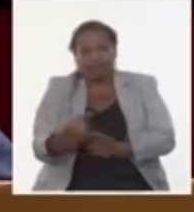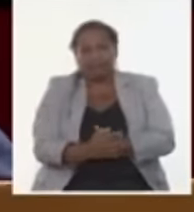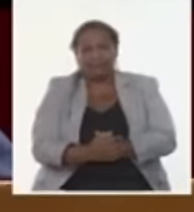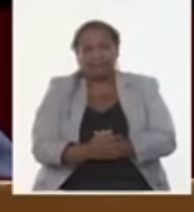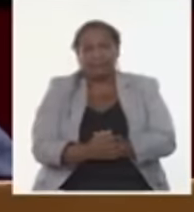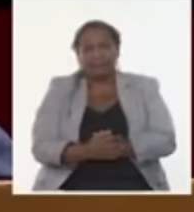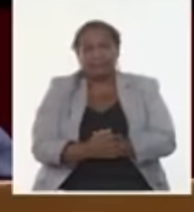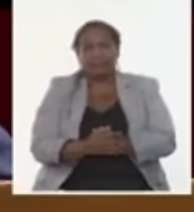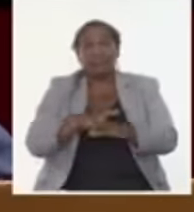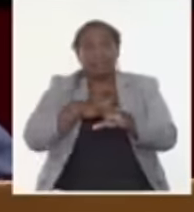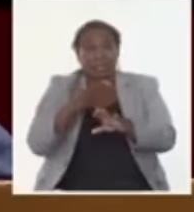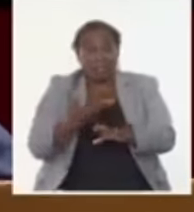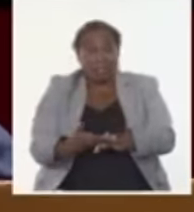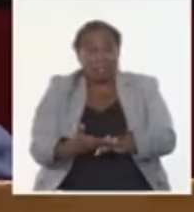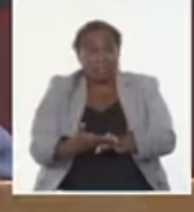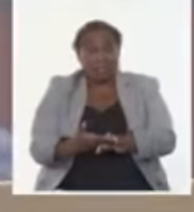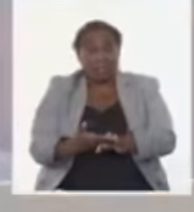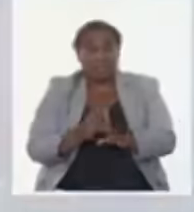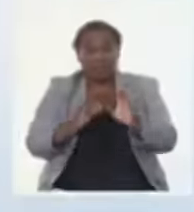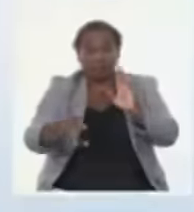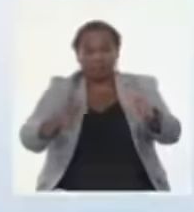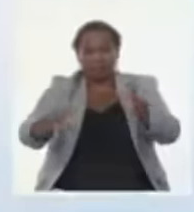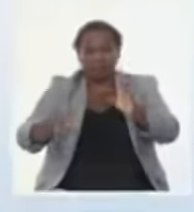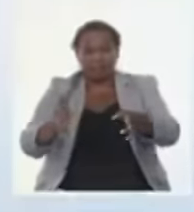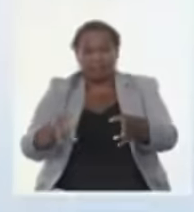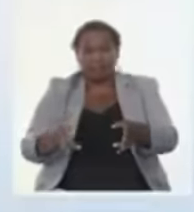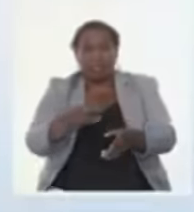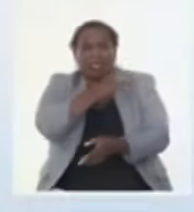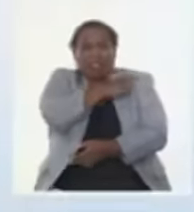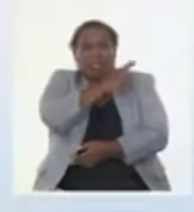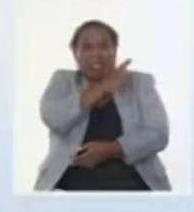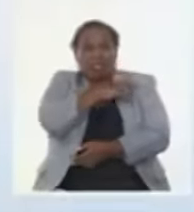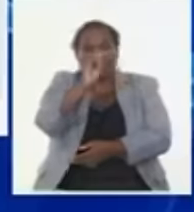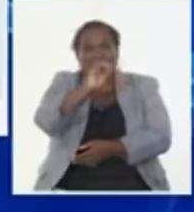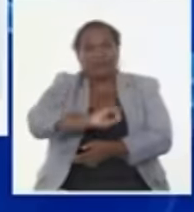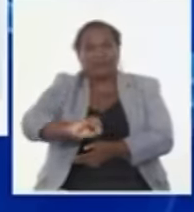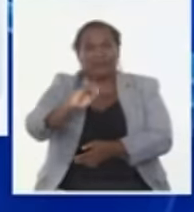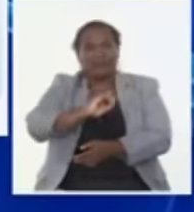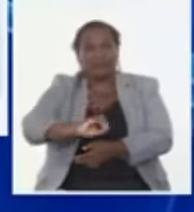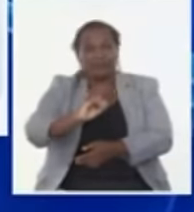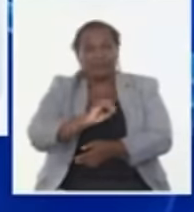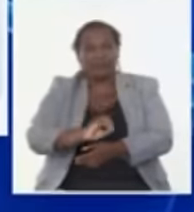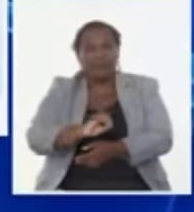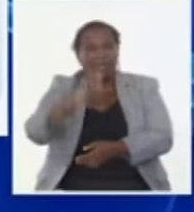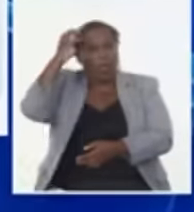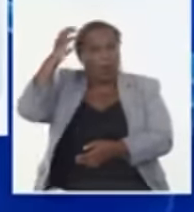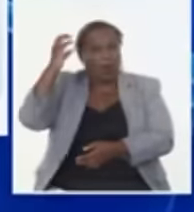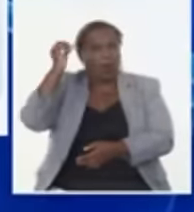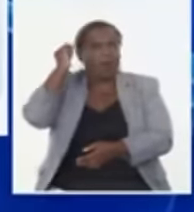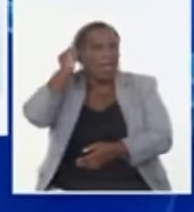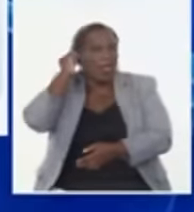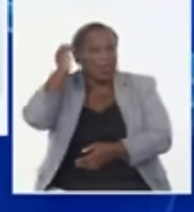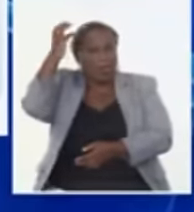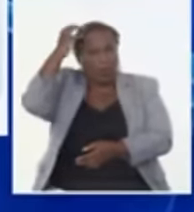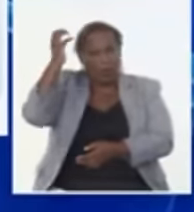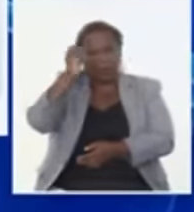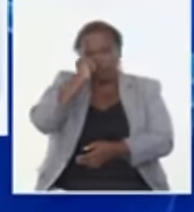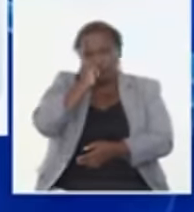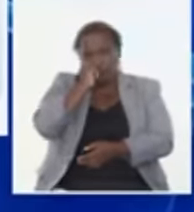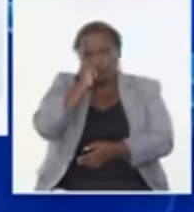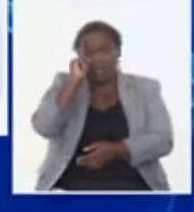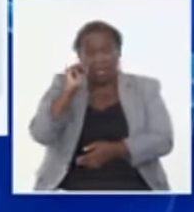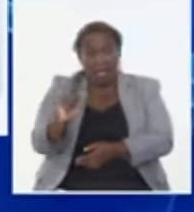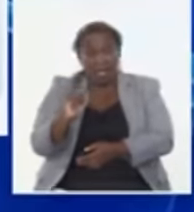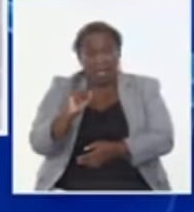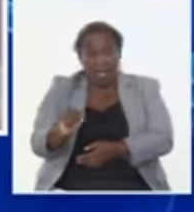Posterior a ello, se han emitido varias orientaciones a los jefes de organismos y a los gobernadores, a partir de lo cual se